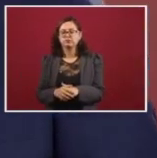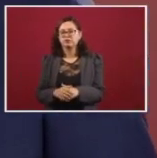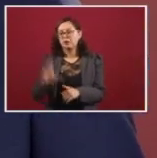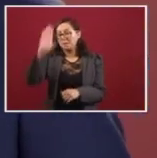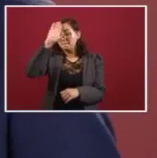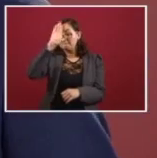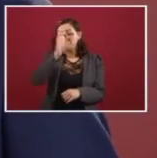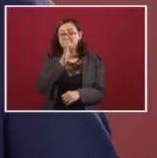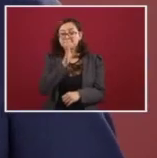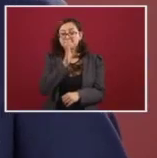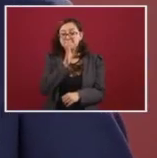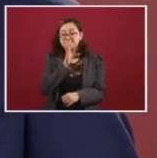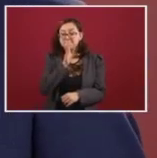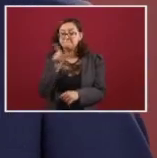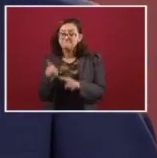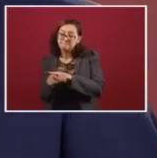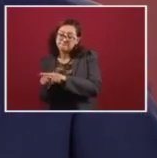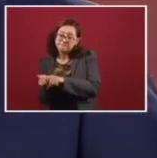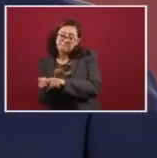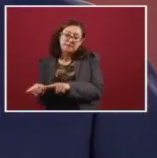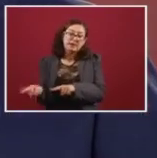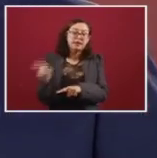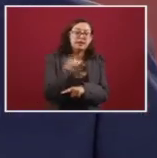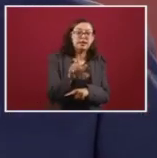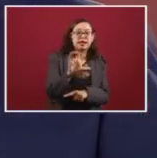Mediodía, Chicontepec, Veracruz.